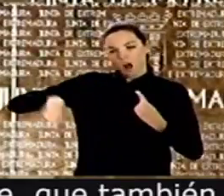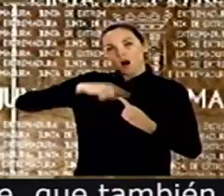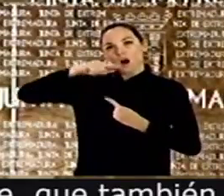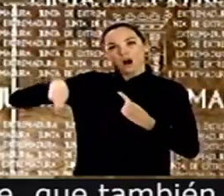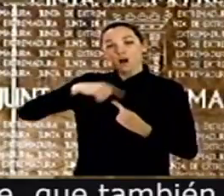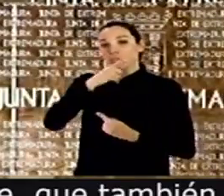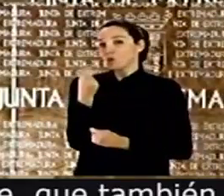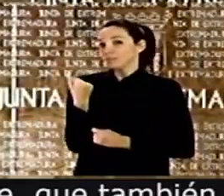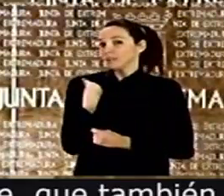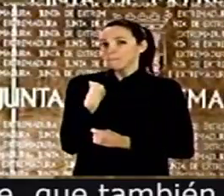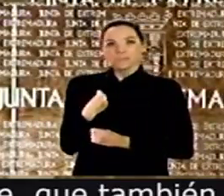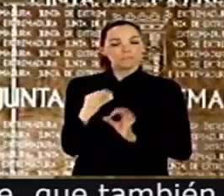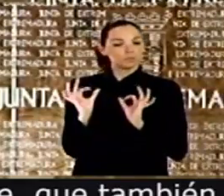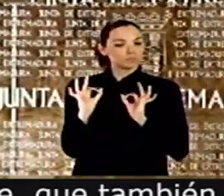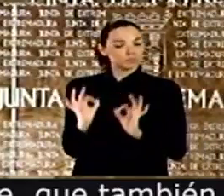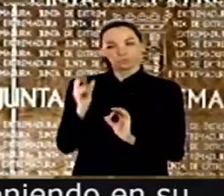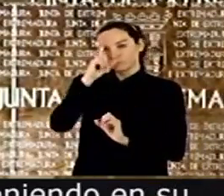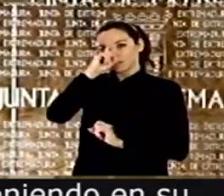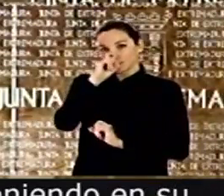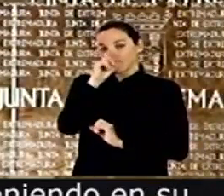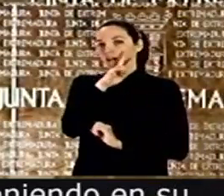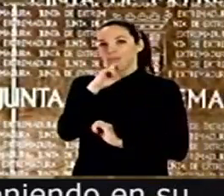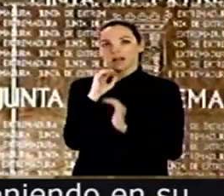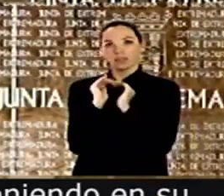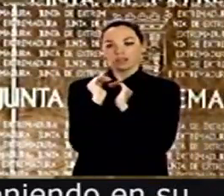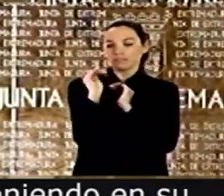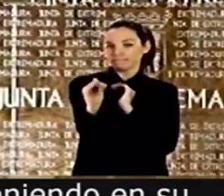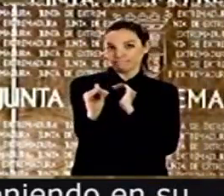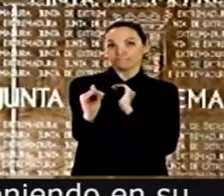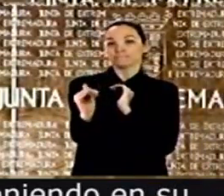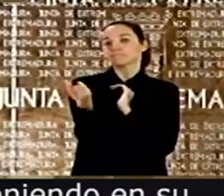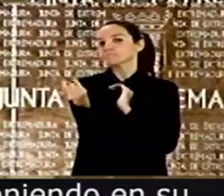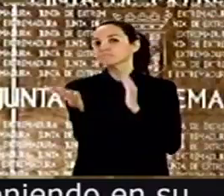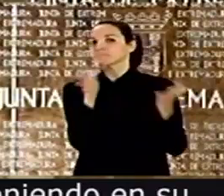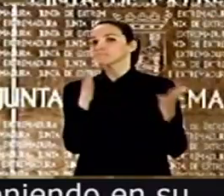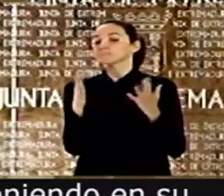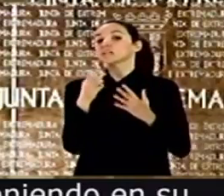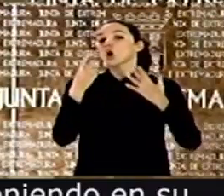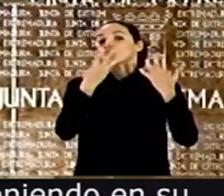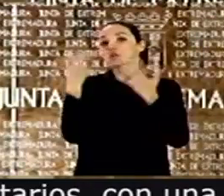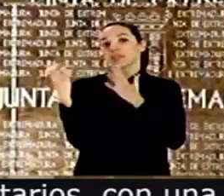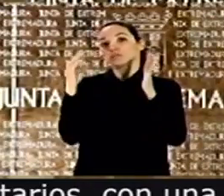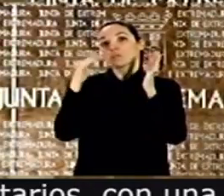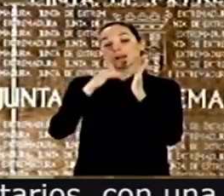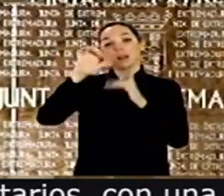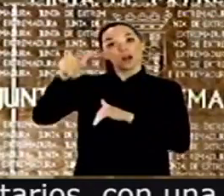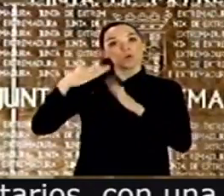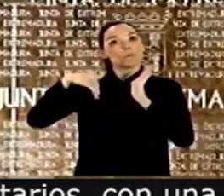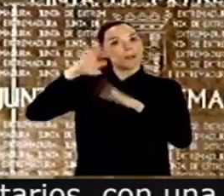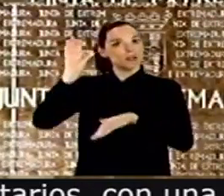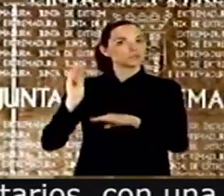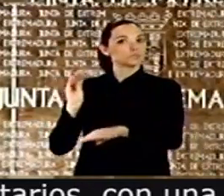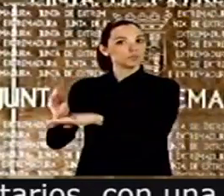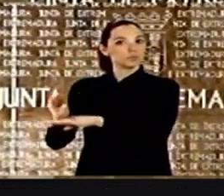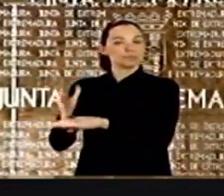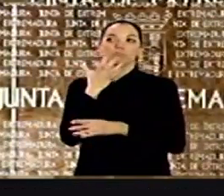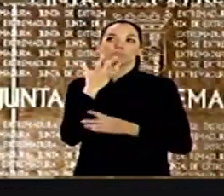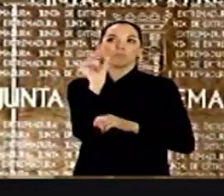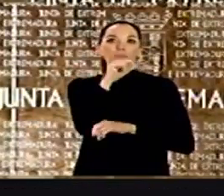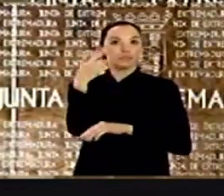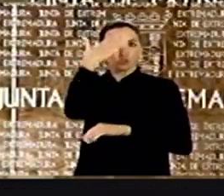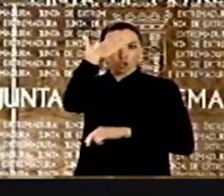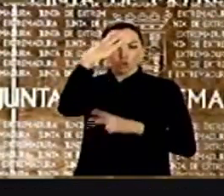cuantía a lo largo de todos estos ejercicios presupuestarios con una inversión de más de 800.000 euros. Estamos hablando de los pisos, del